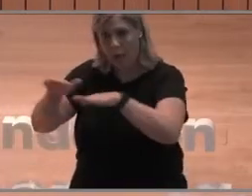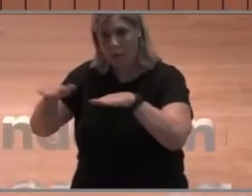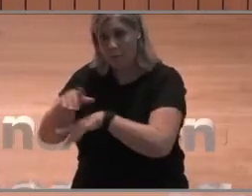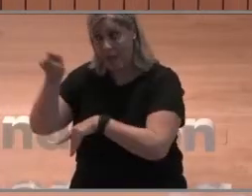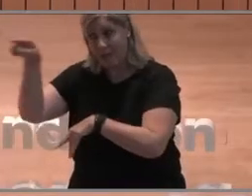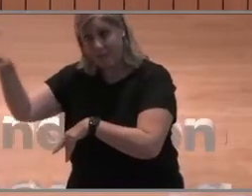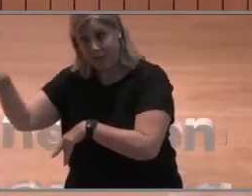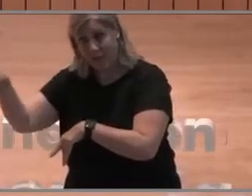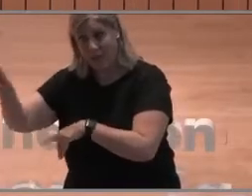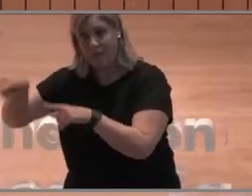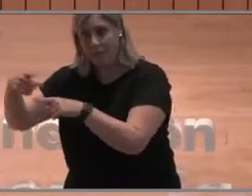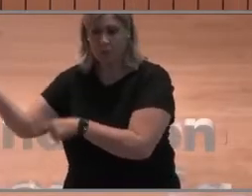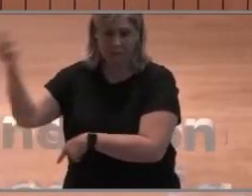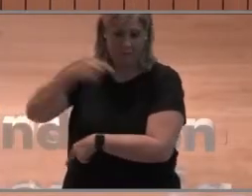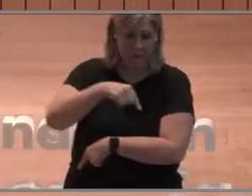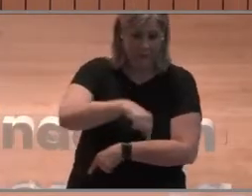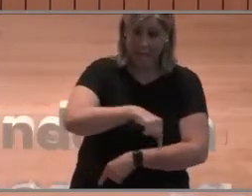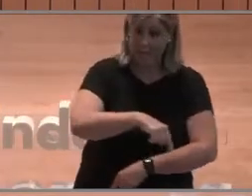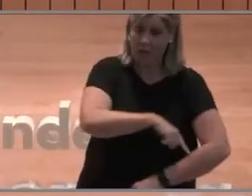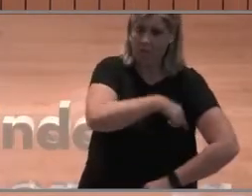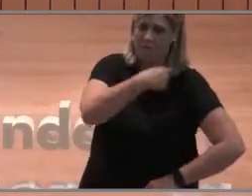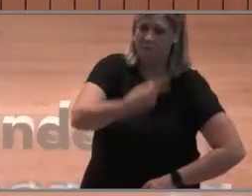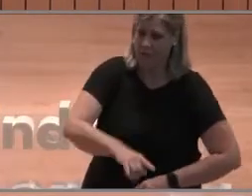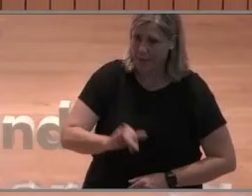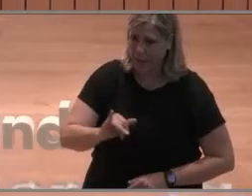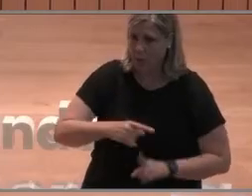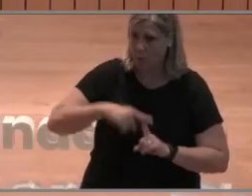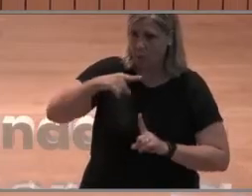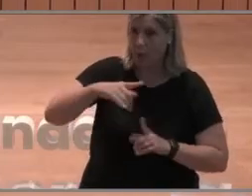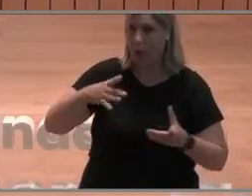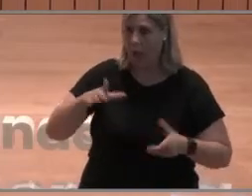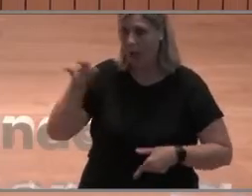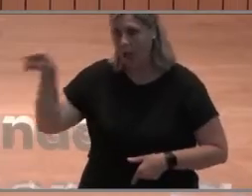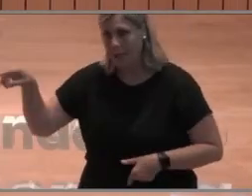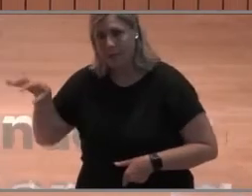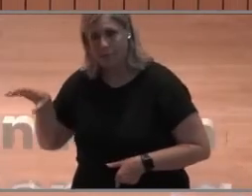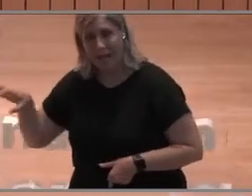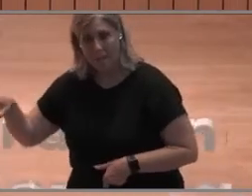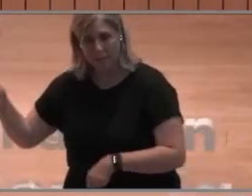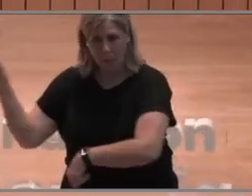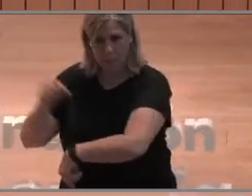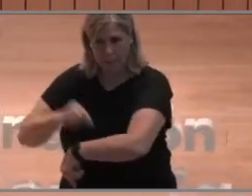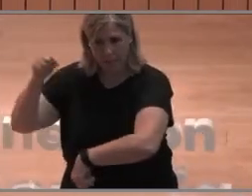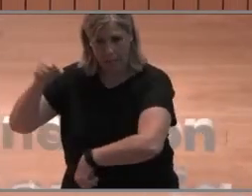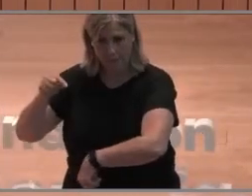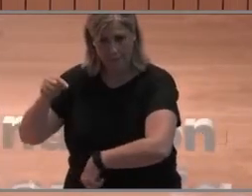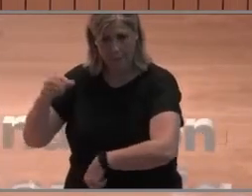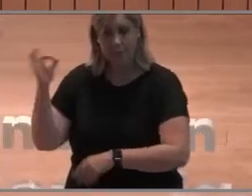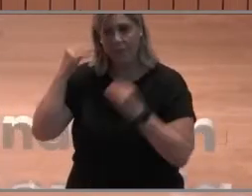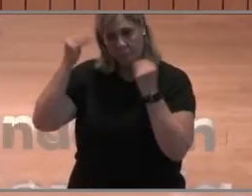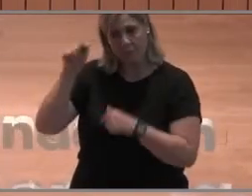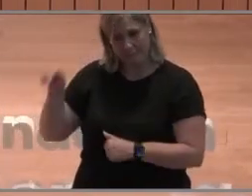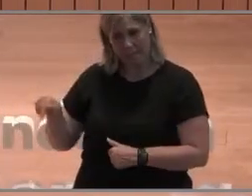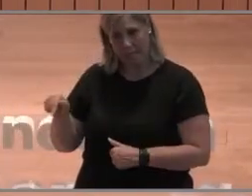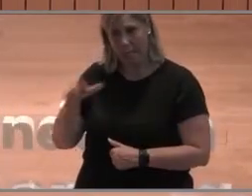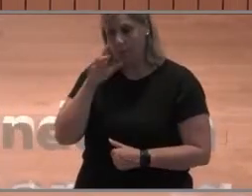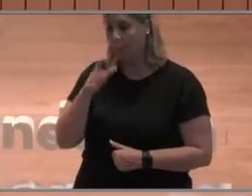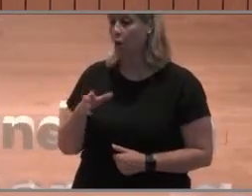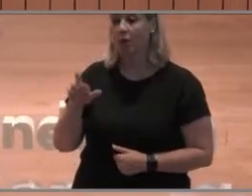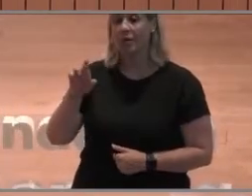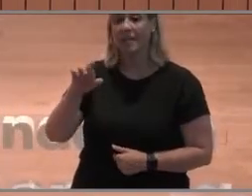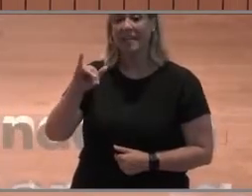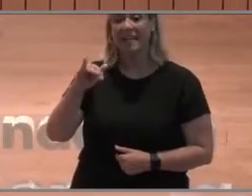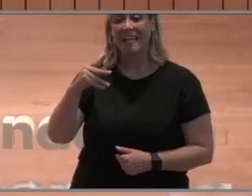la fiebre, además la ves a posteriori, tienes que pensar en ella, tienes que pedir serologías y tal, para que las rickettsias